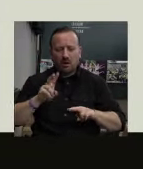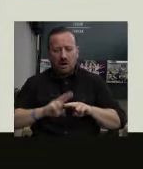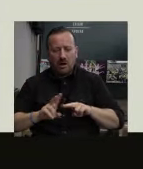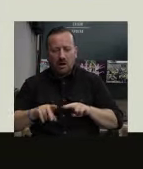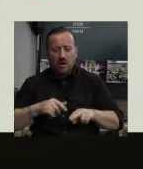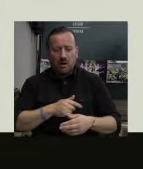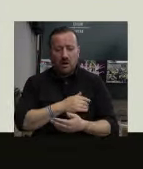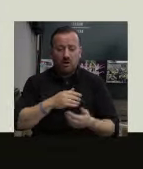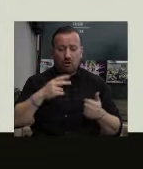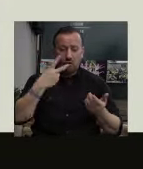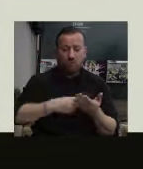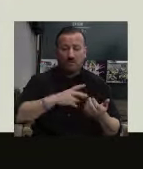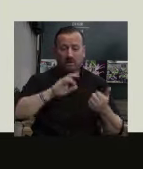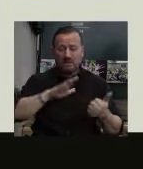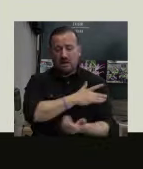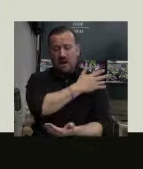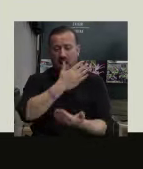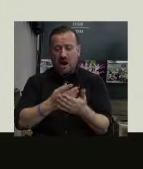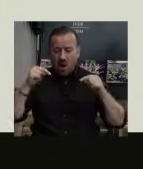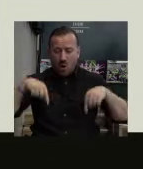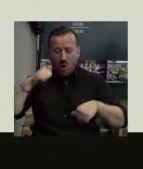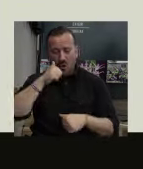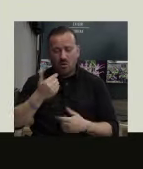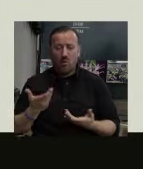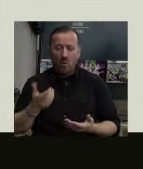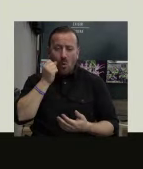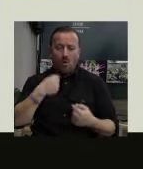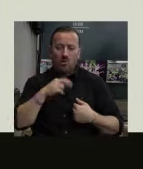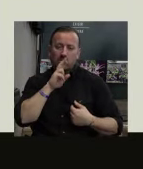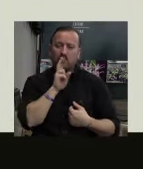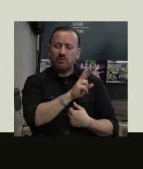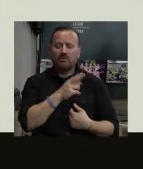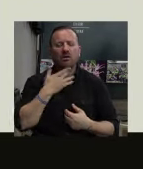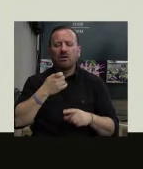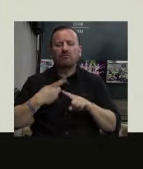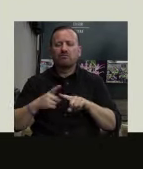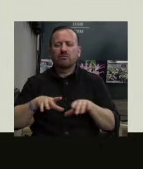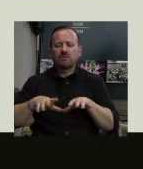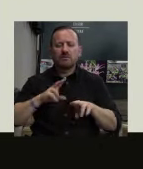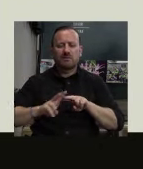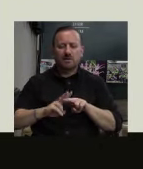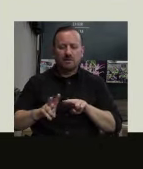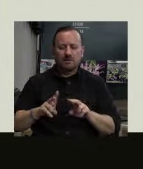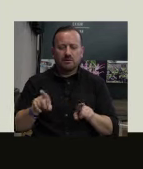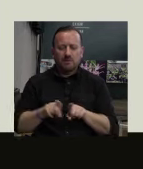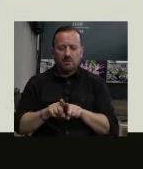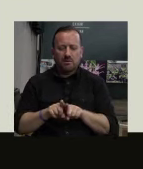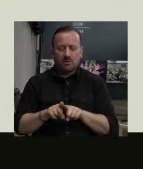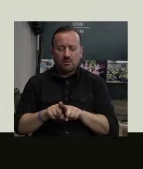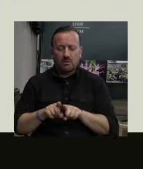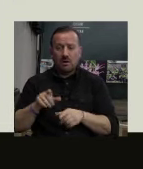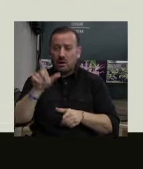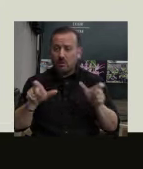Loy del cual yo respondo qué más hicimos traer a la gente del